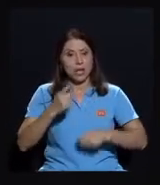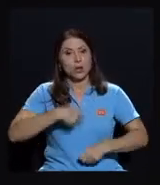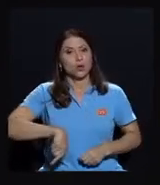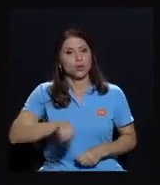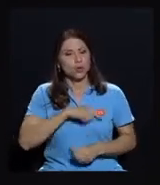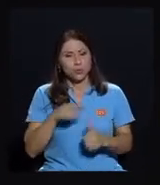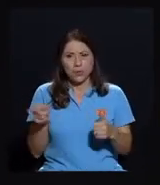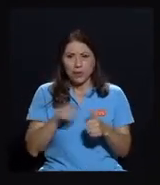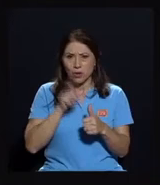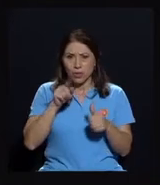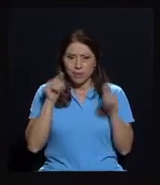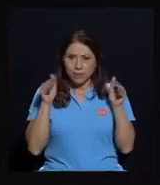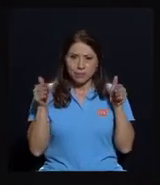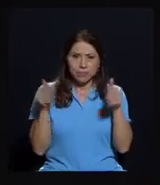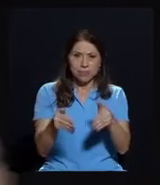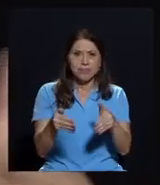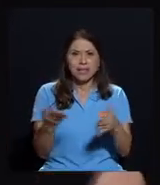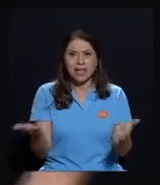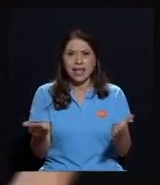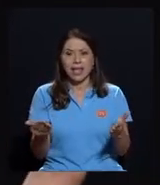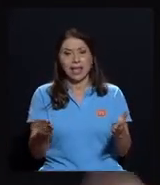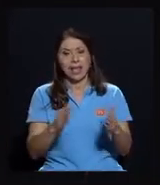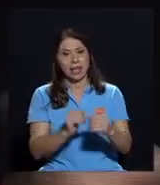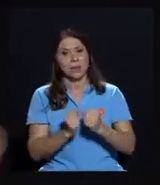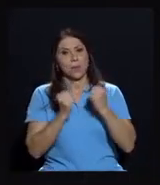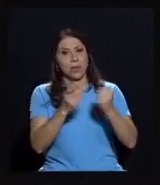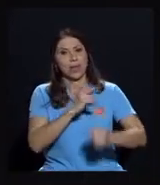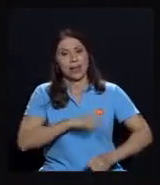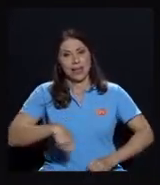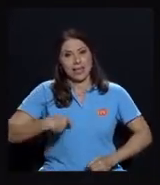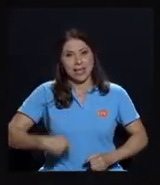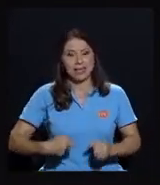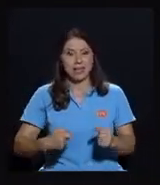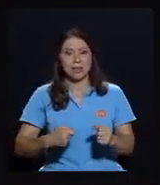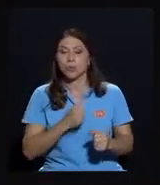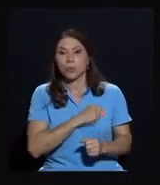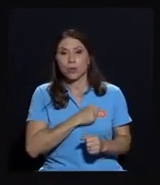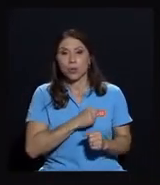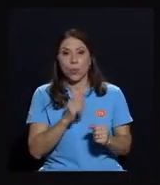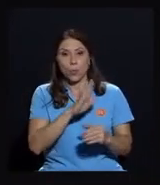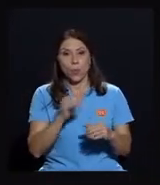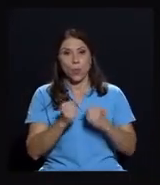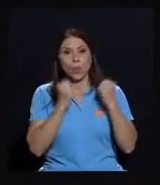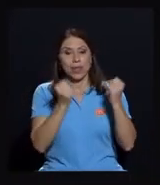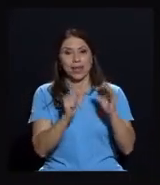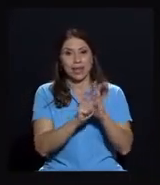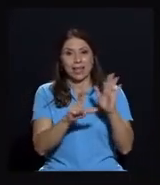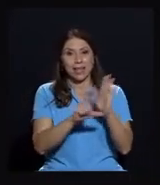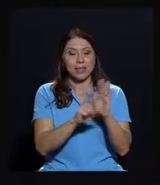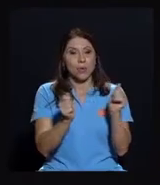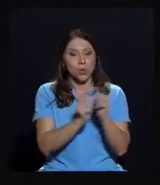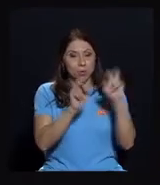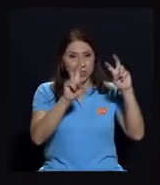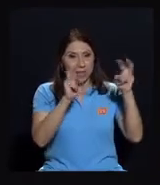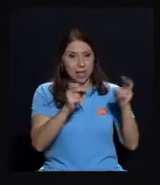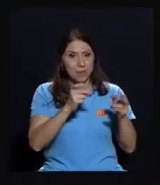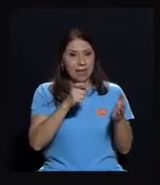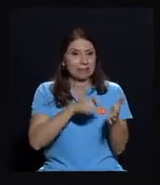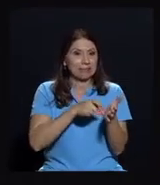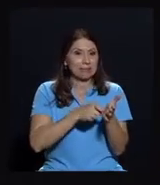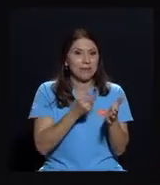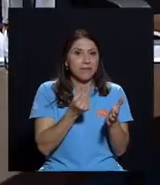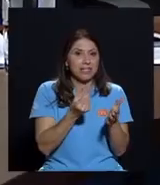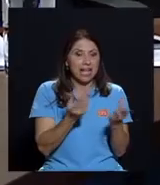que abordar tiene que ver mucho en lo legislativo con lo fiscal y con materias en relación del ordenamiento del empleo público